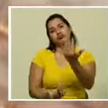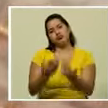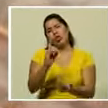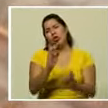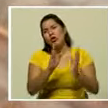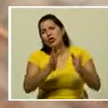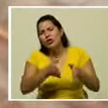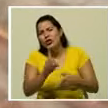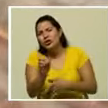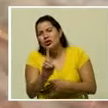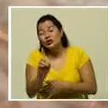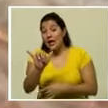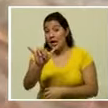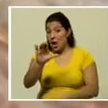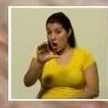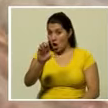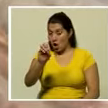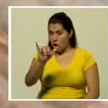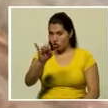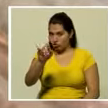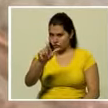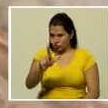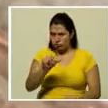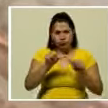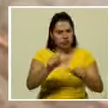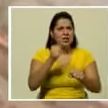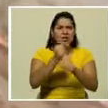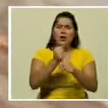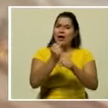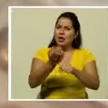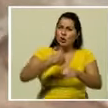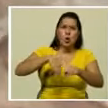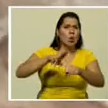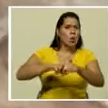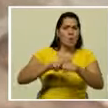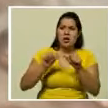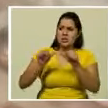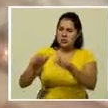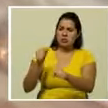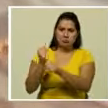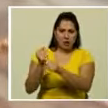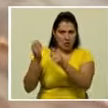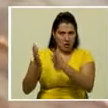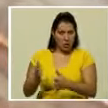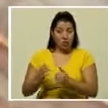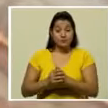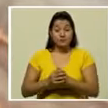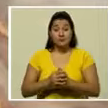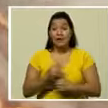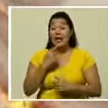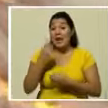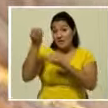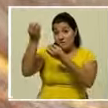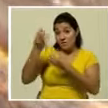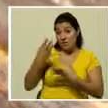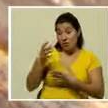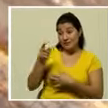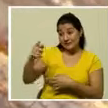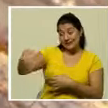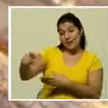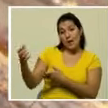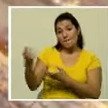del suceso, las operaciones continúan con normalidad y se mantienen las funciones del personal. Según la información suministrada por el Cuerpo